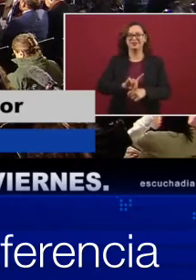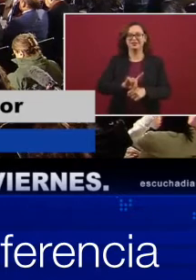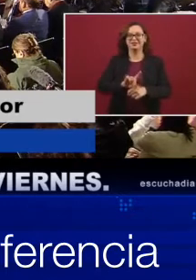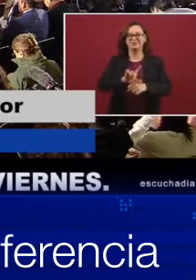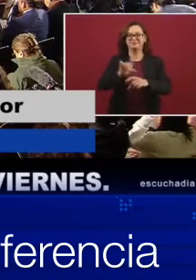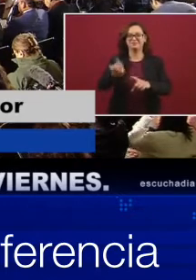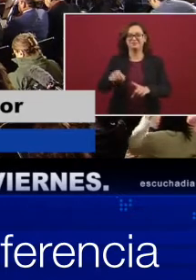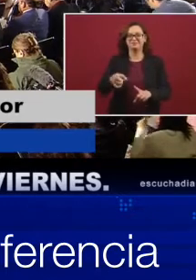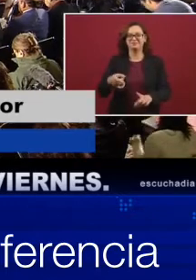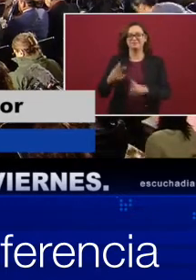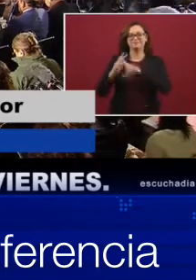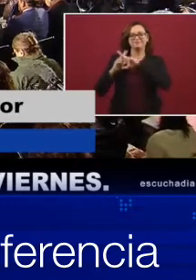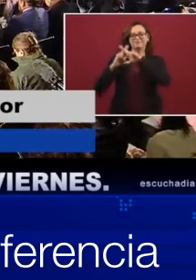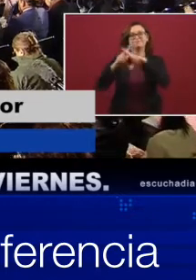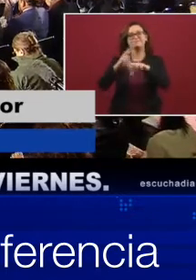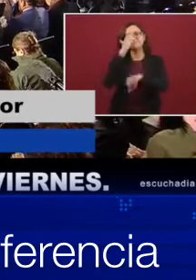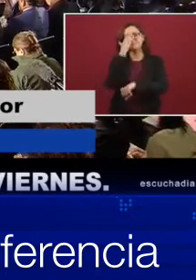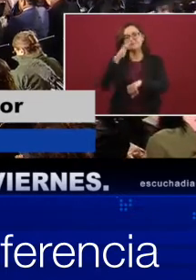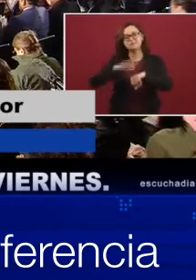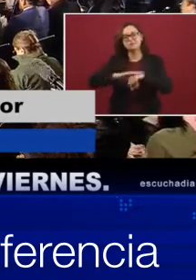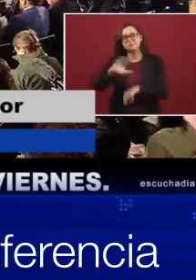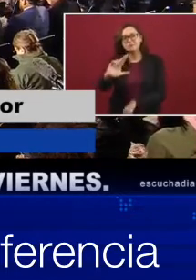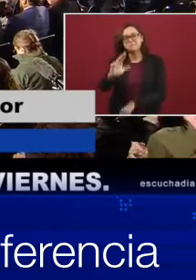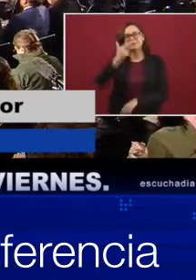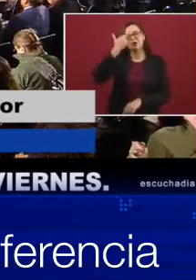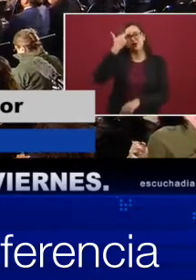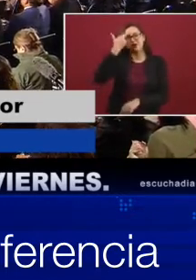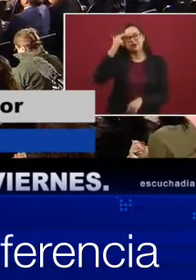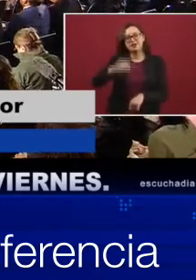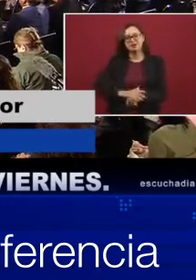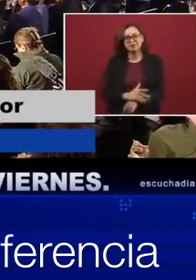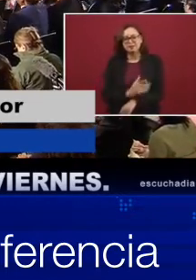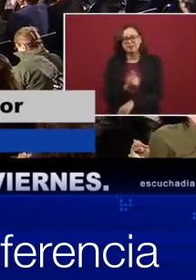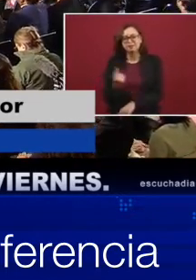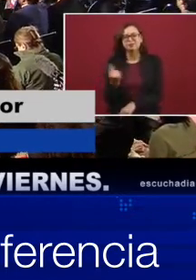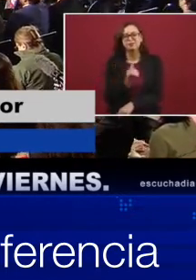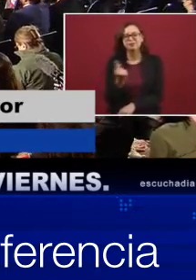para recordar, porque